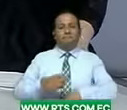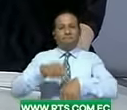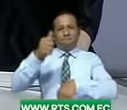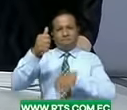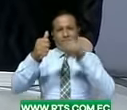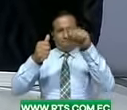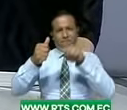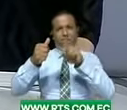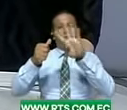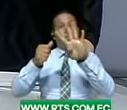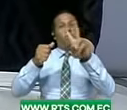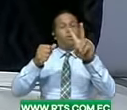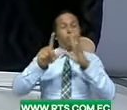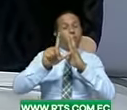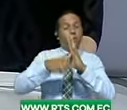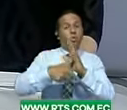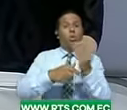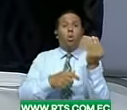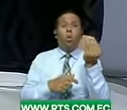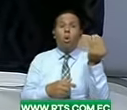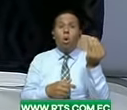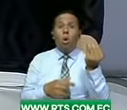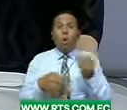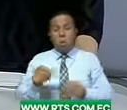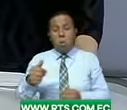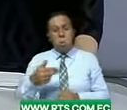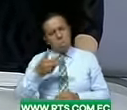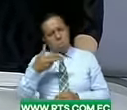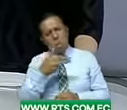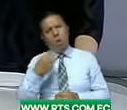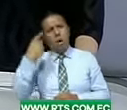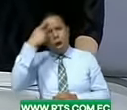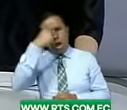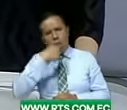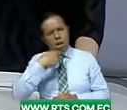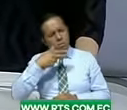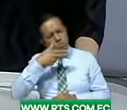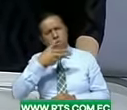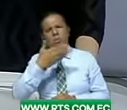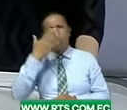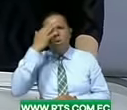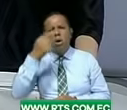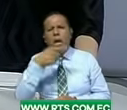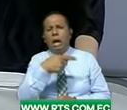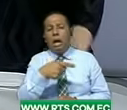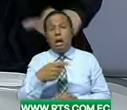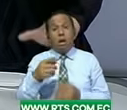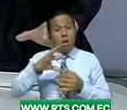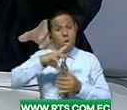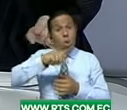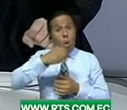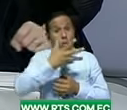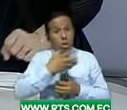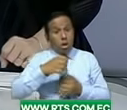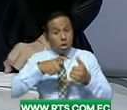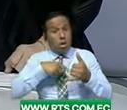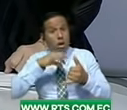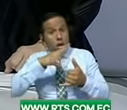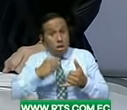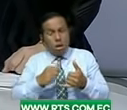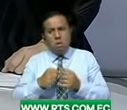...22 horas con 42 minutos... un joven recibió un disparo en el rostro tras resistirse al robo de su teléfono celular. Este hecho ocurrió